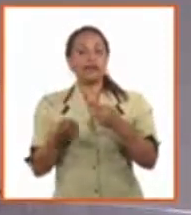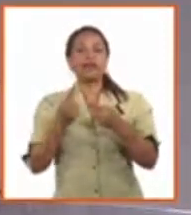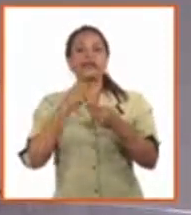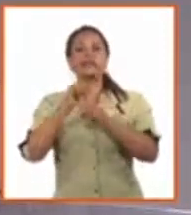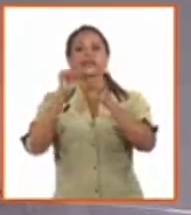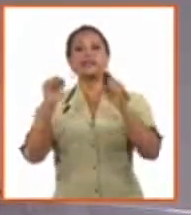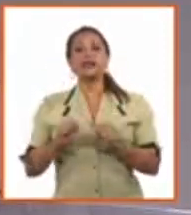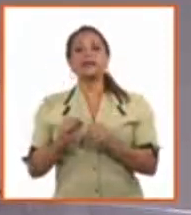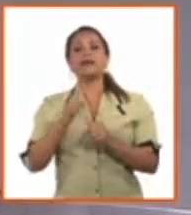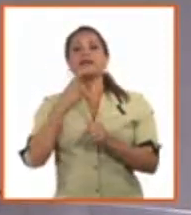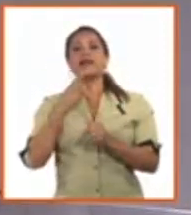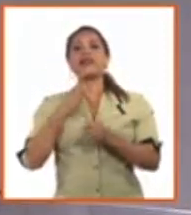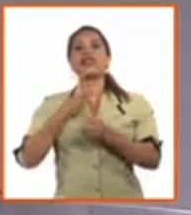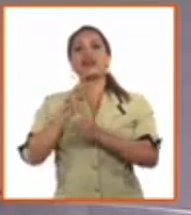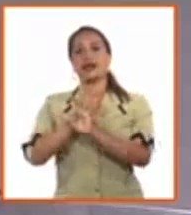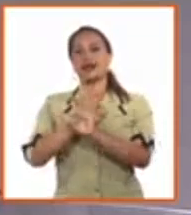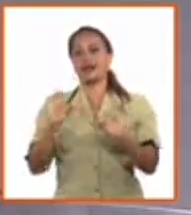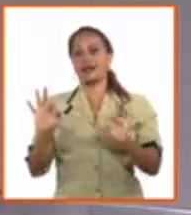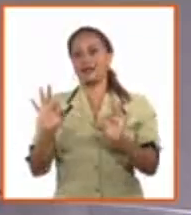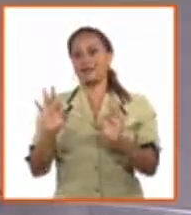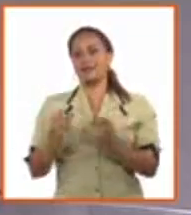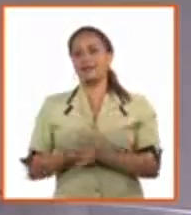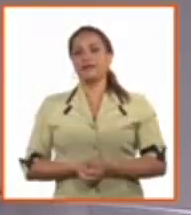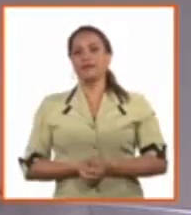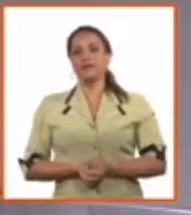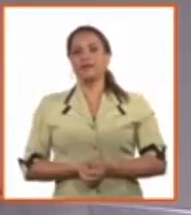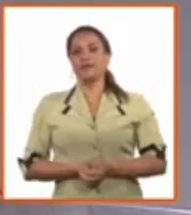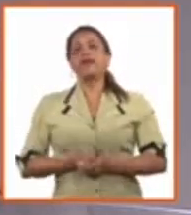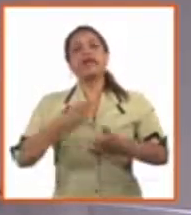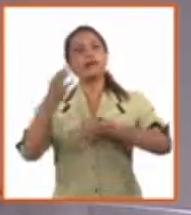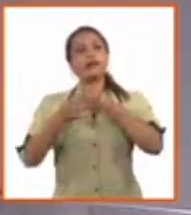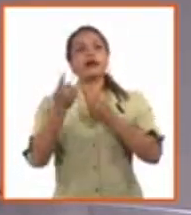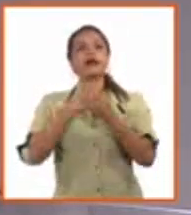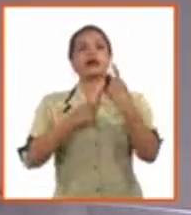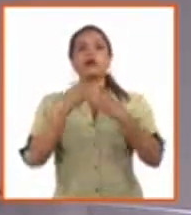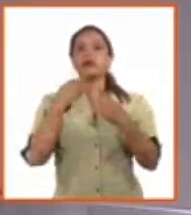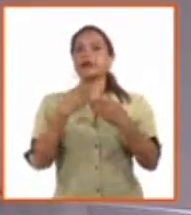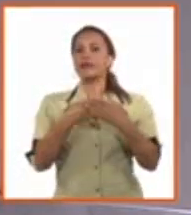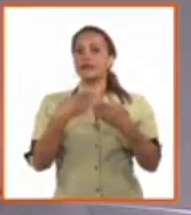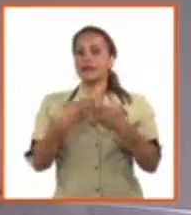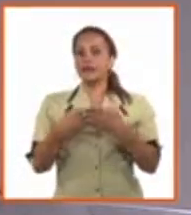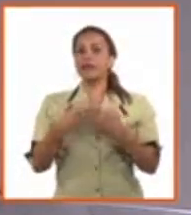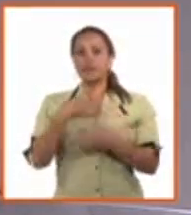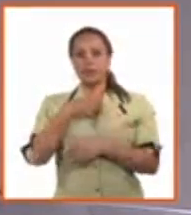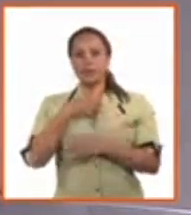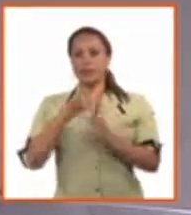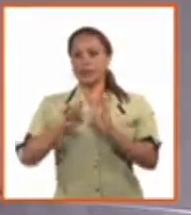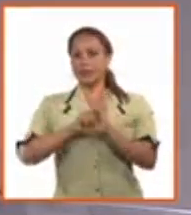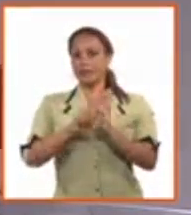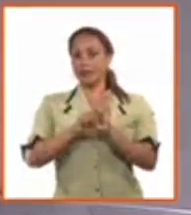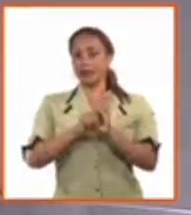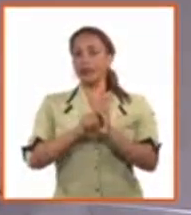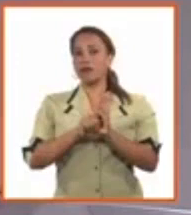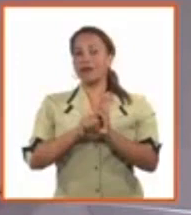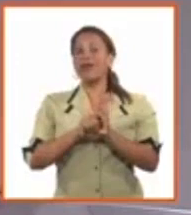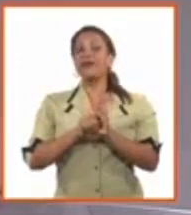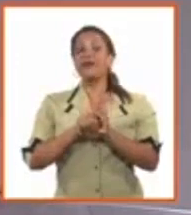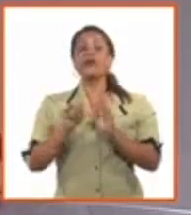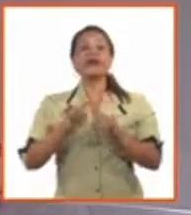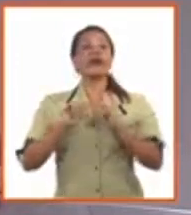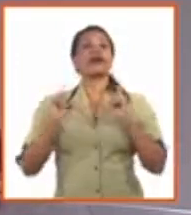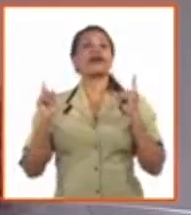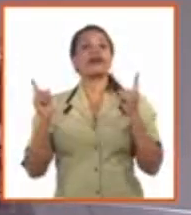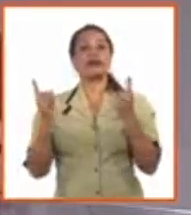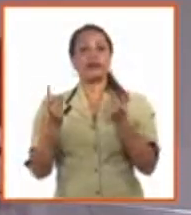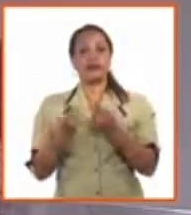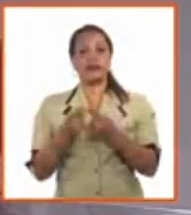sistema de gestión de la calidad porque aunque aquí se mencionaba que algunas entidades tienen sistemas de gestión de la calidad científica son los sistemas de gestión